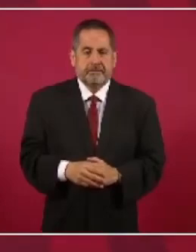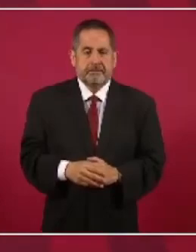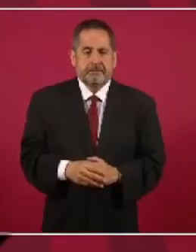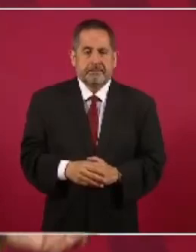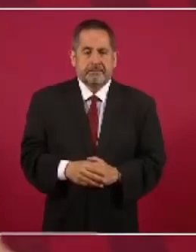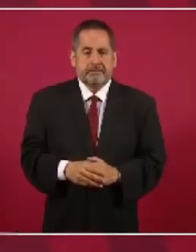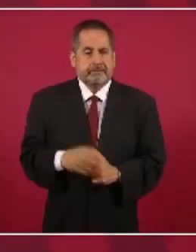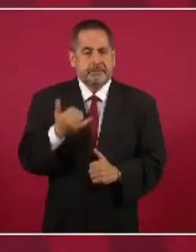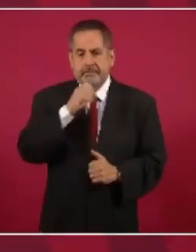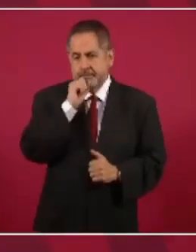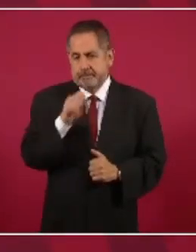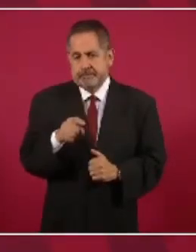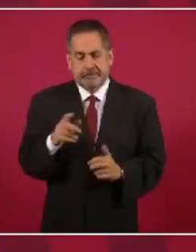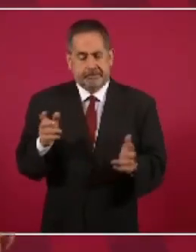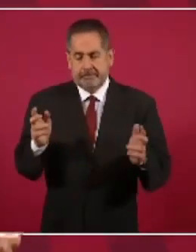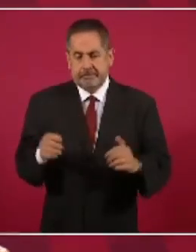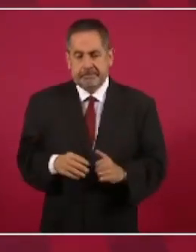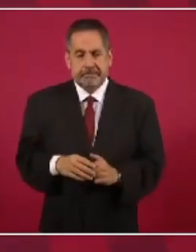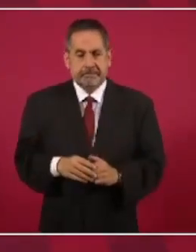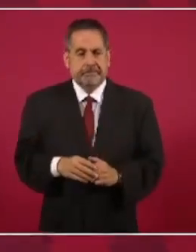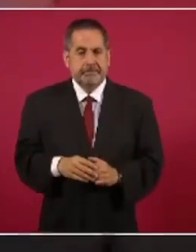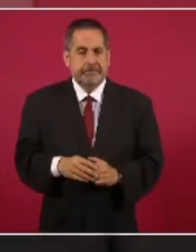Y además